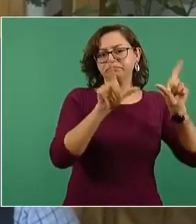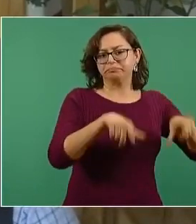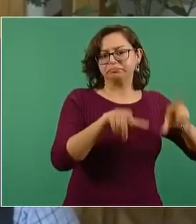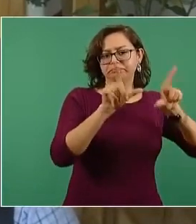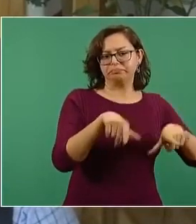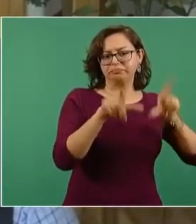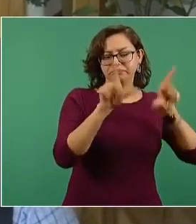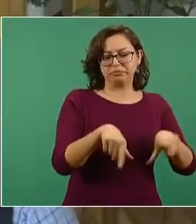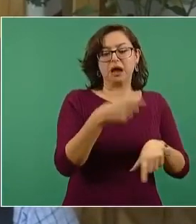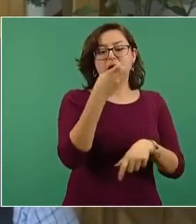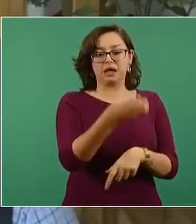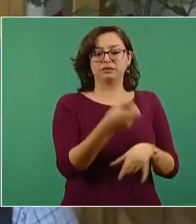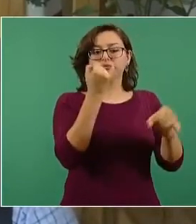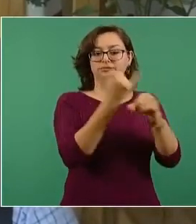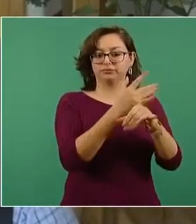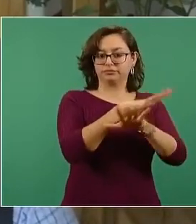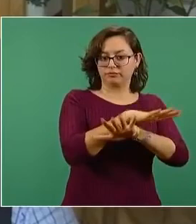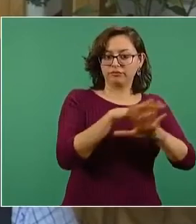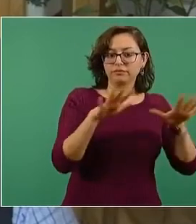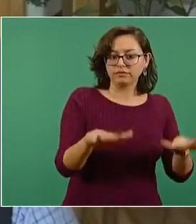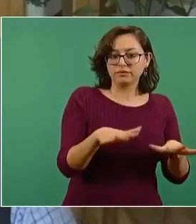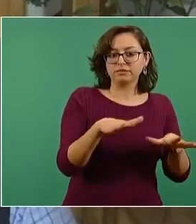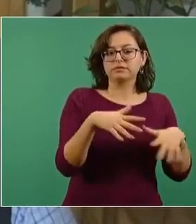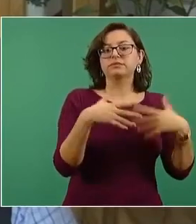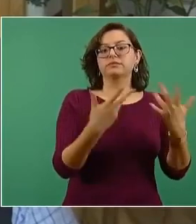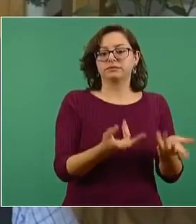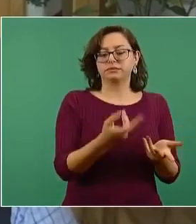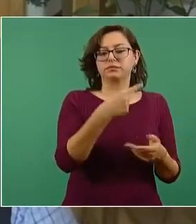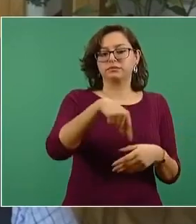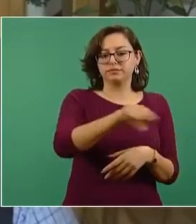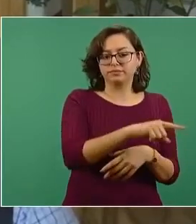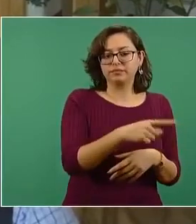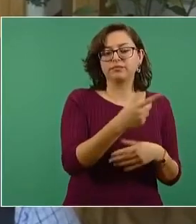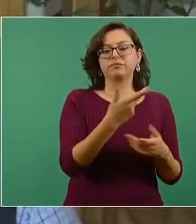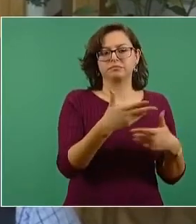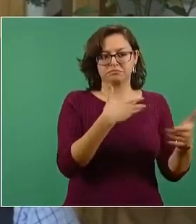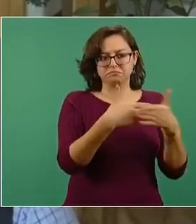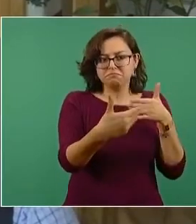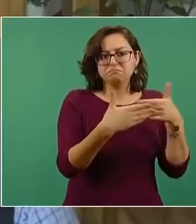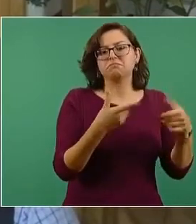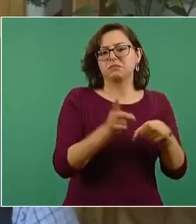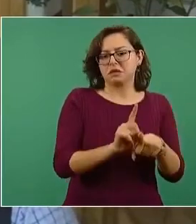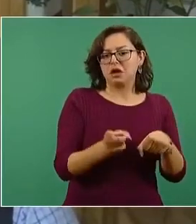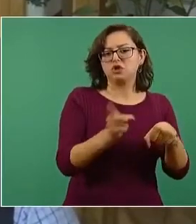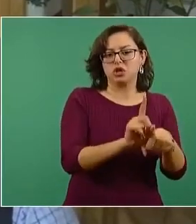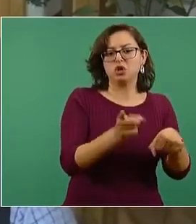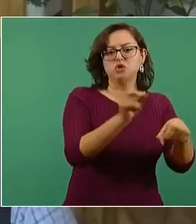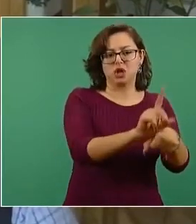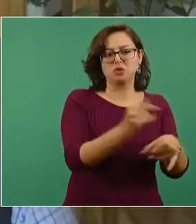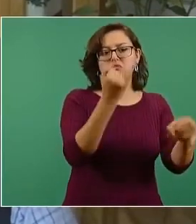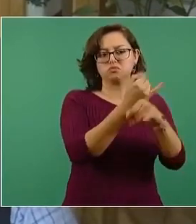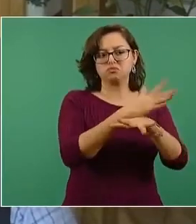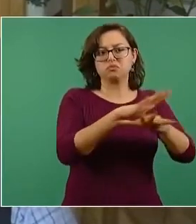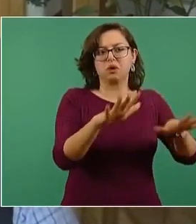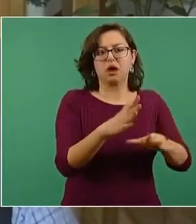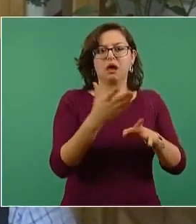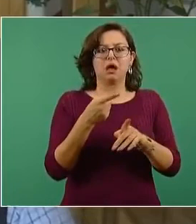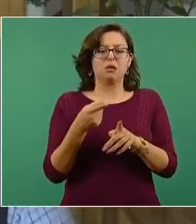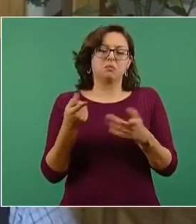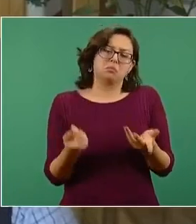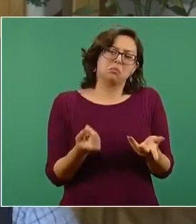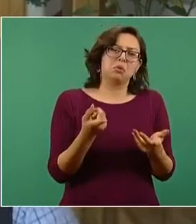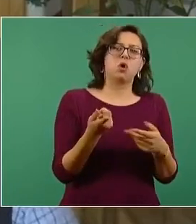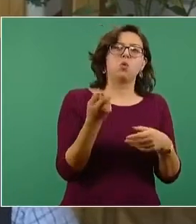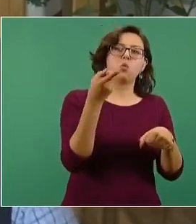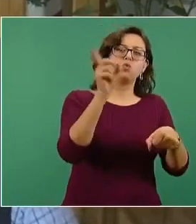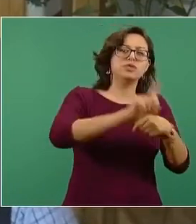la información que se iba generando día con día, pues era rápidamente actualizada y podíamos no tener tantas modificaciones entre un